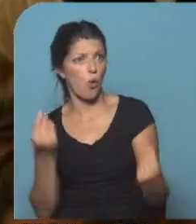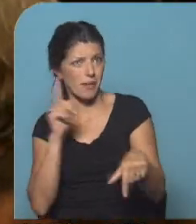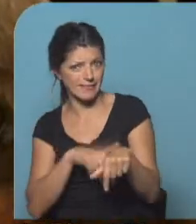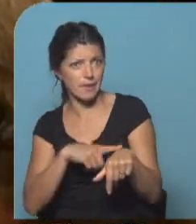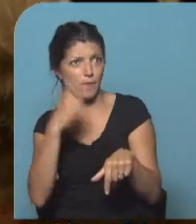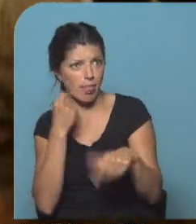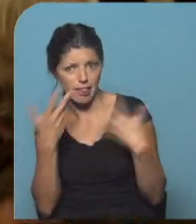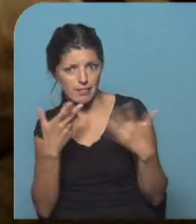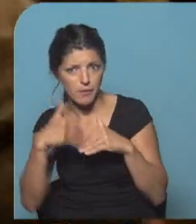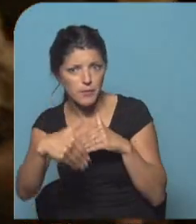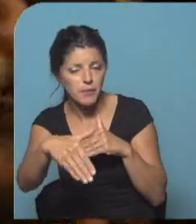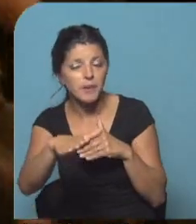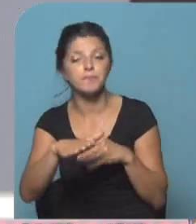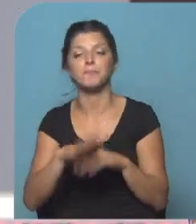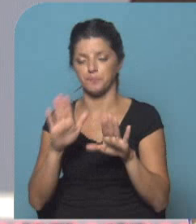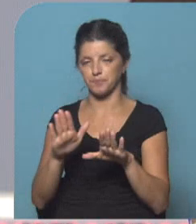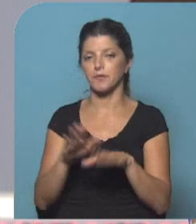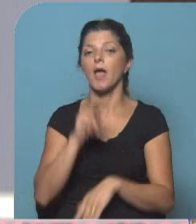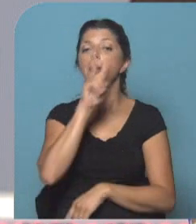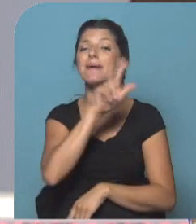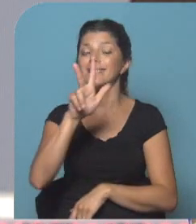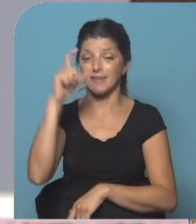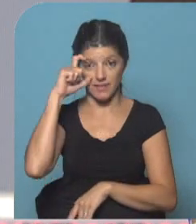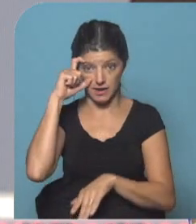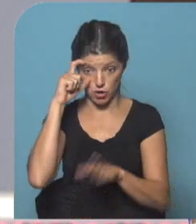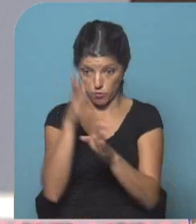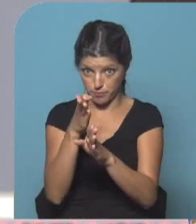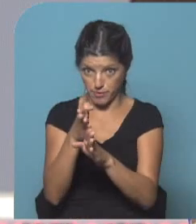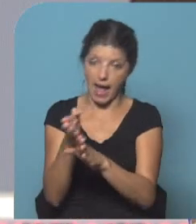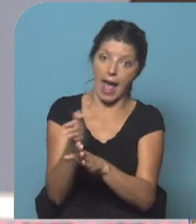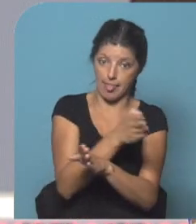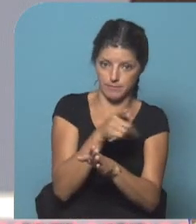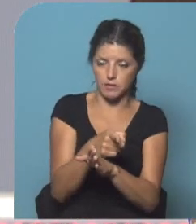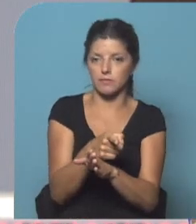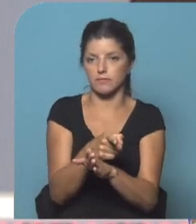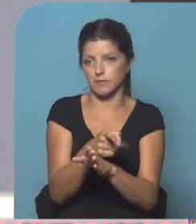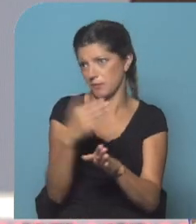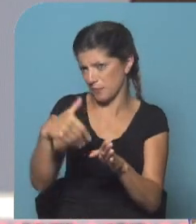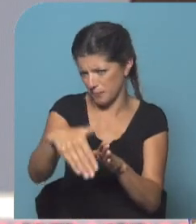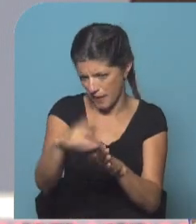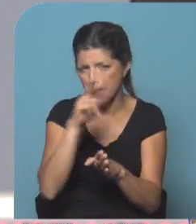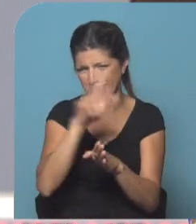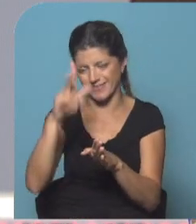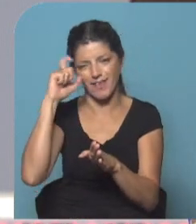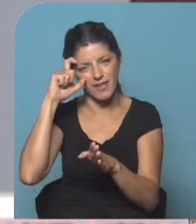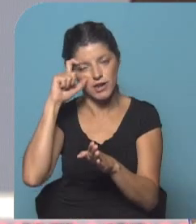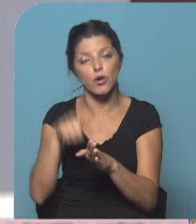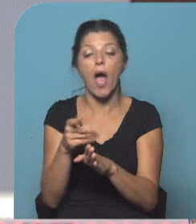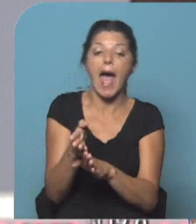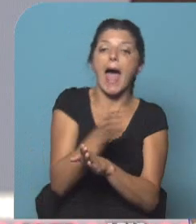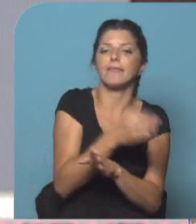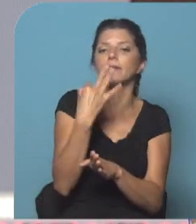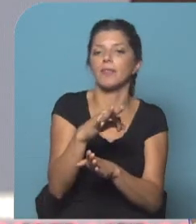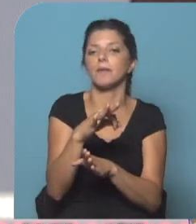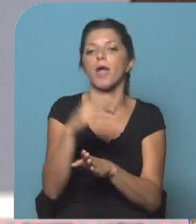Exactamente, ¿no? Es así. Antes del 23 de enero, que estamos ya a días, básicamente debe constituirse